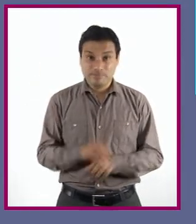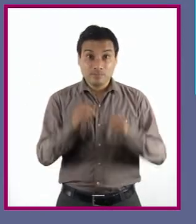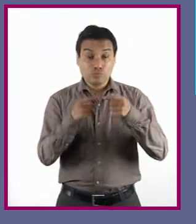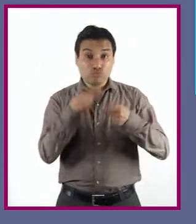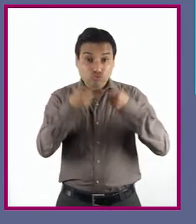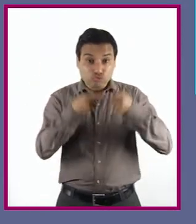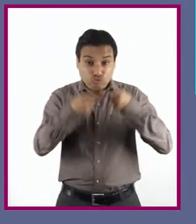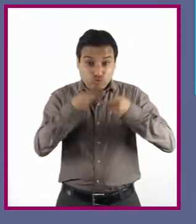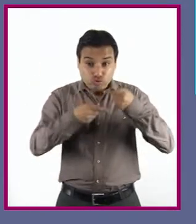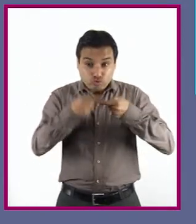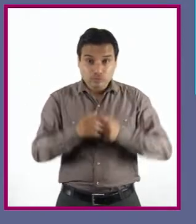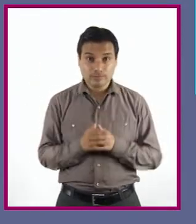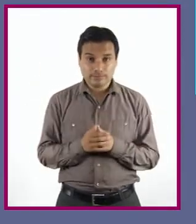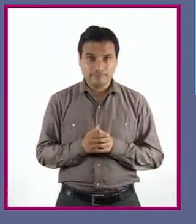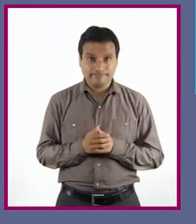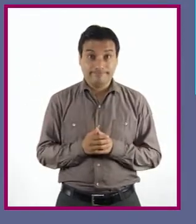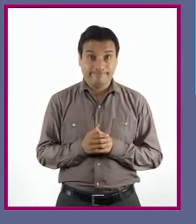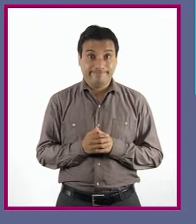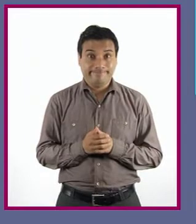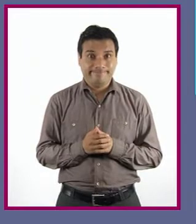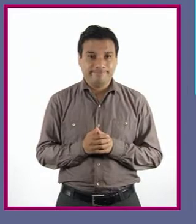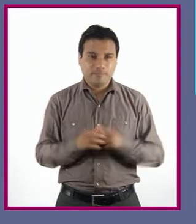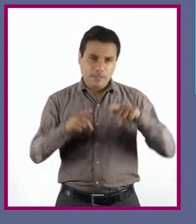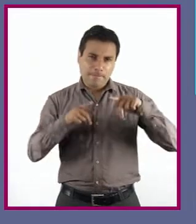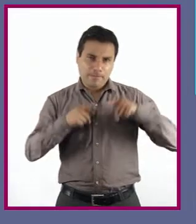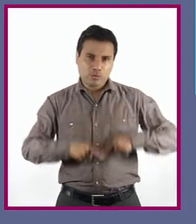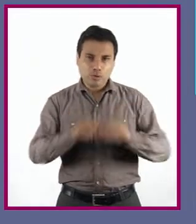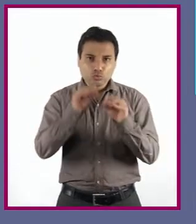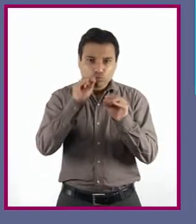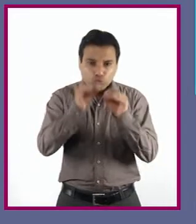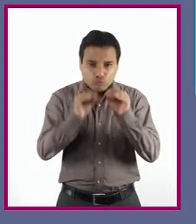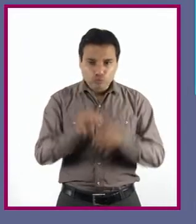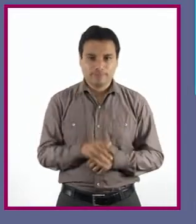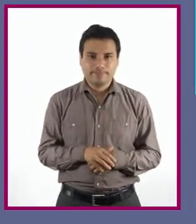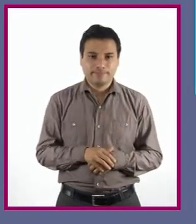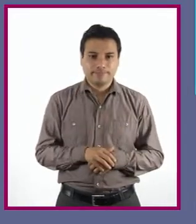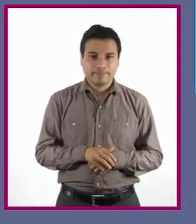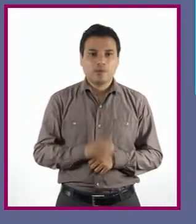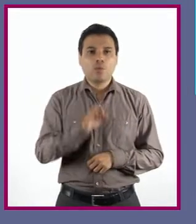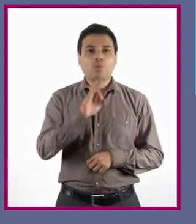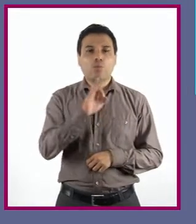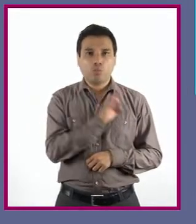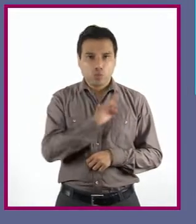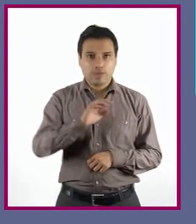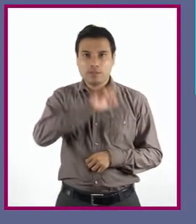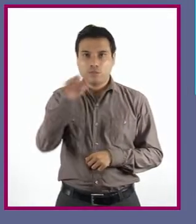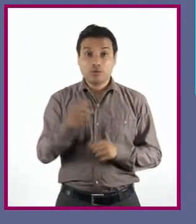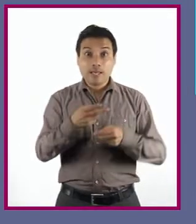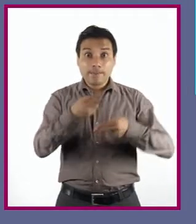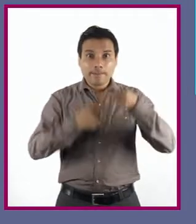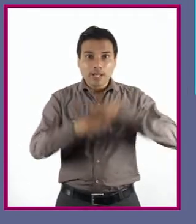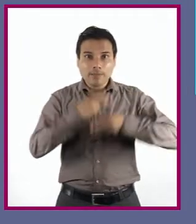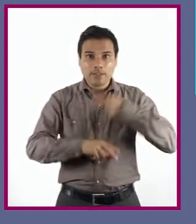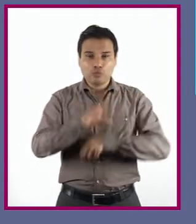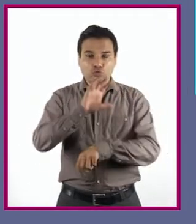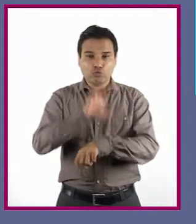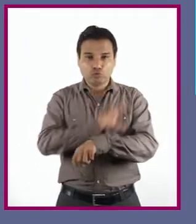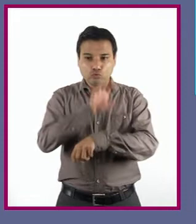o artificiales, es decir, hechas por el hombre, hacen que un generador trabaje para producir